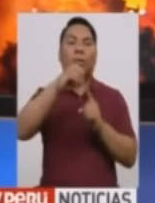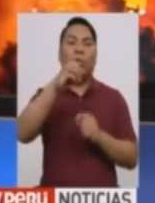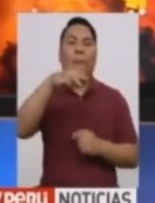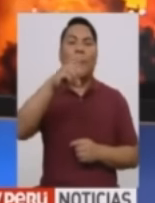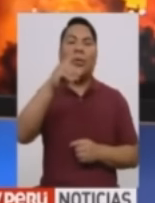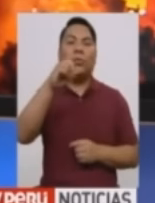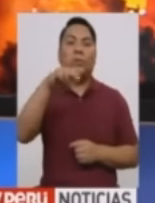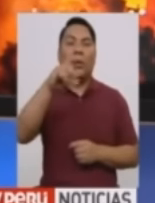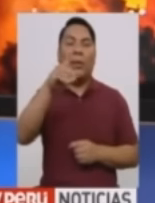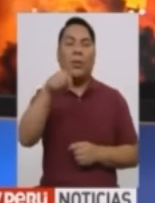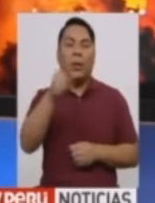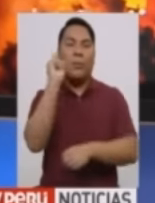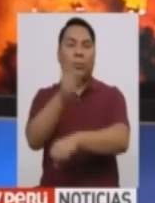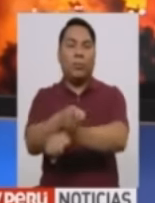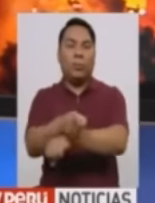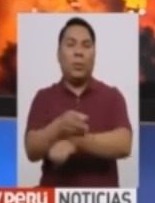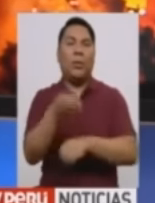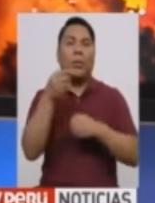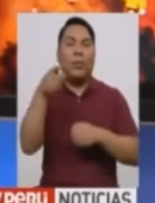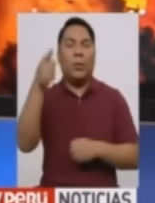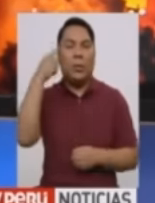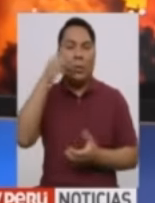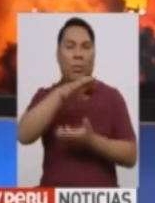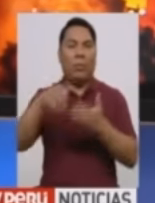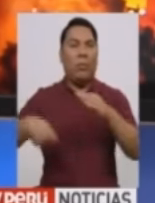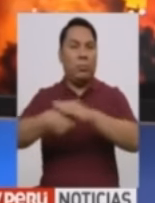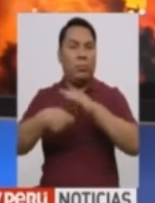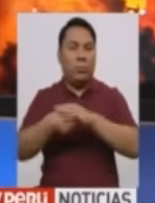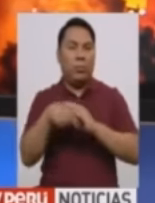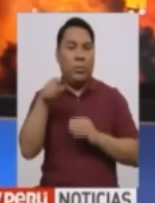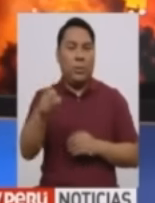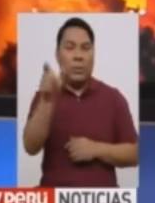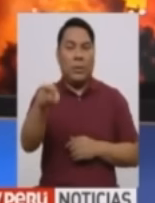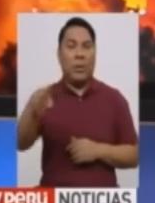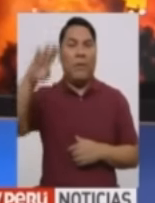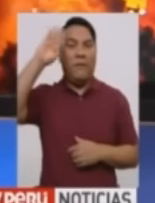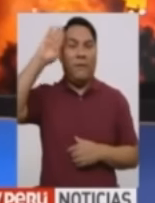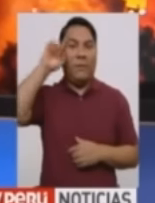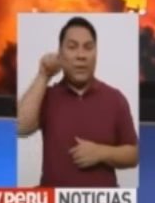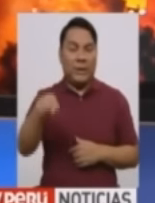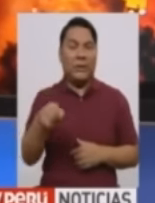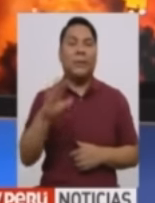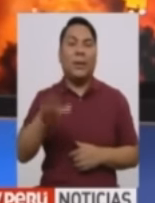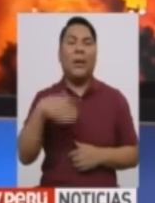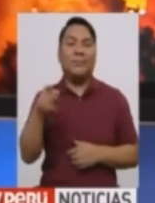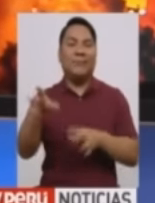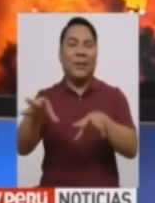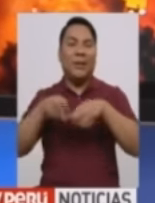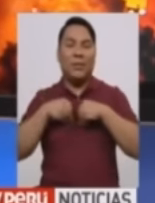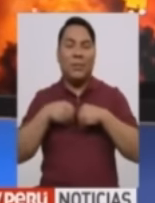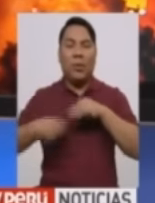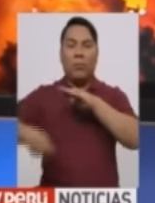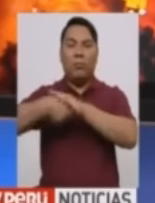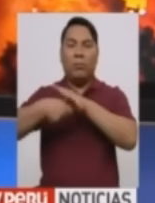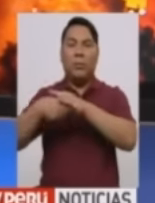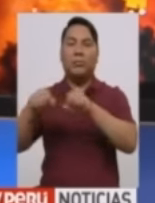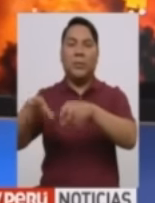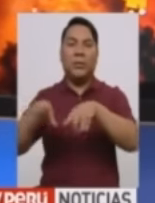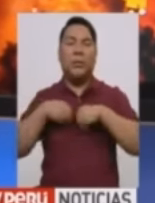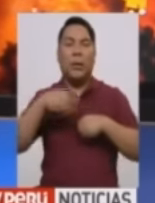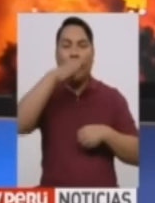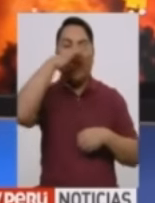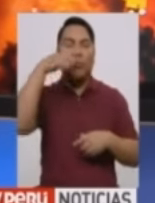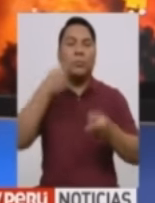sido denunciado por el presunto delito de corrupción. El oficial de mar primero habría recibido sobornos de traficantes